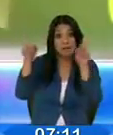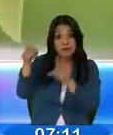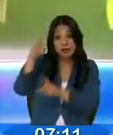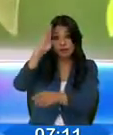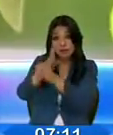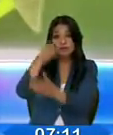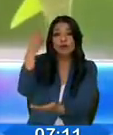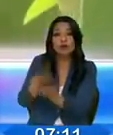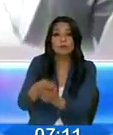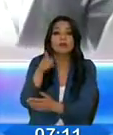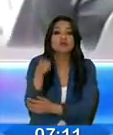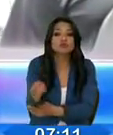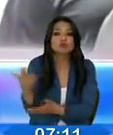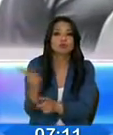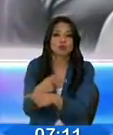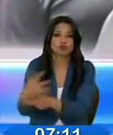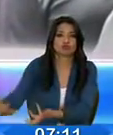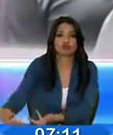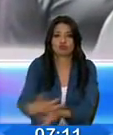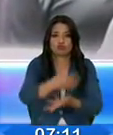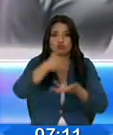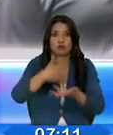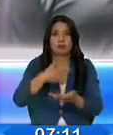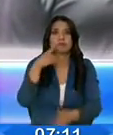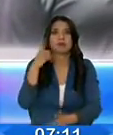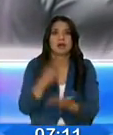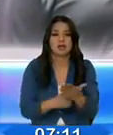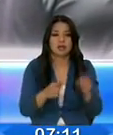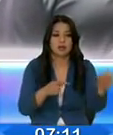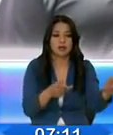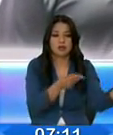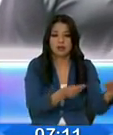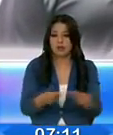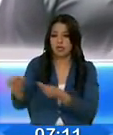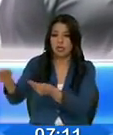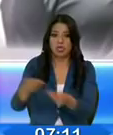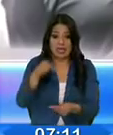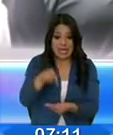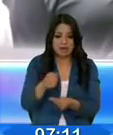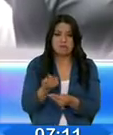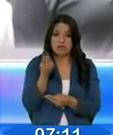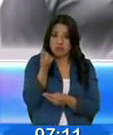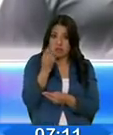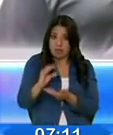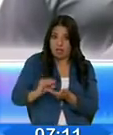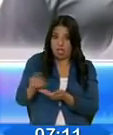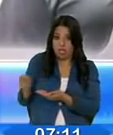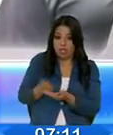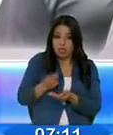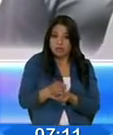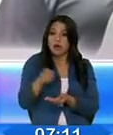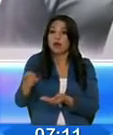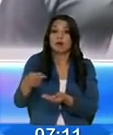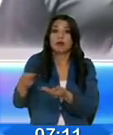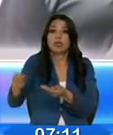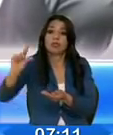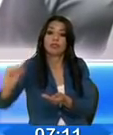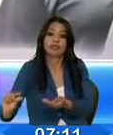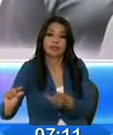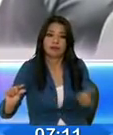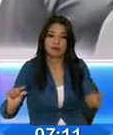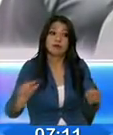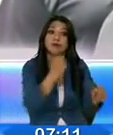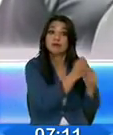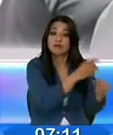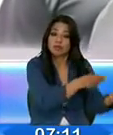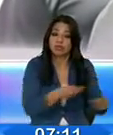los agricultores su producción para cortar a los intermediarios, que casi siempre son los que se quedan con la mayor parte del trabajo que hacen otros. Aquí